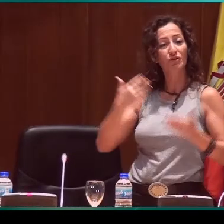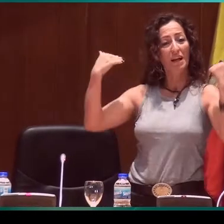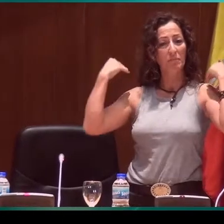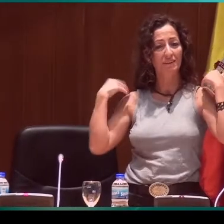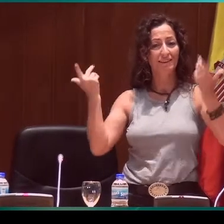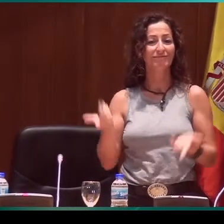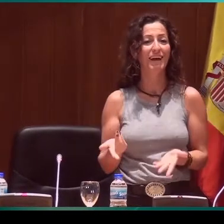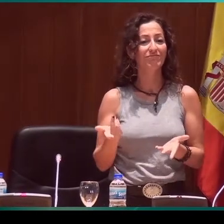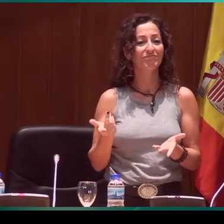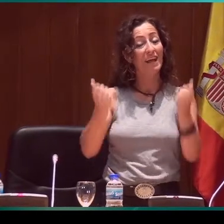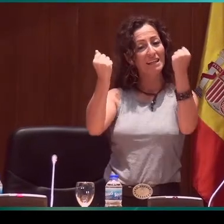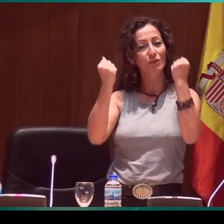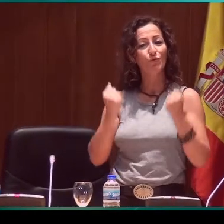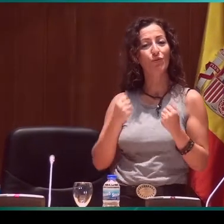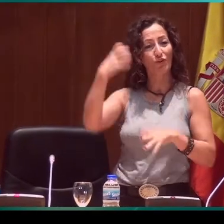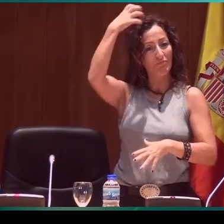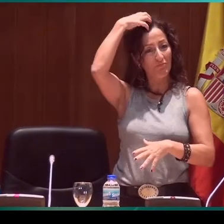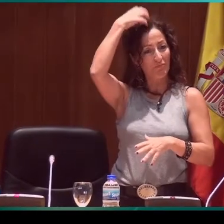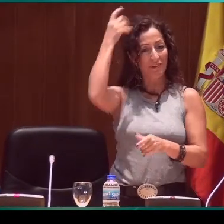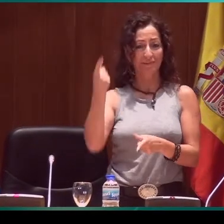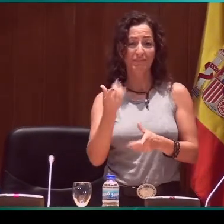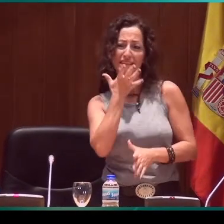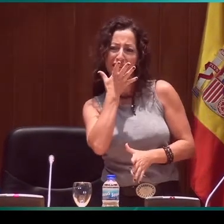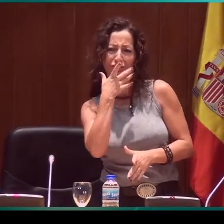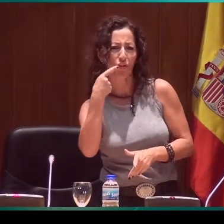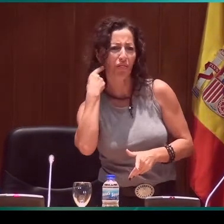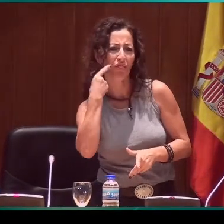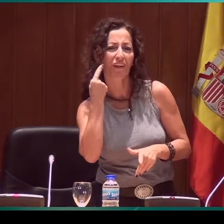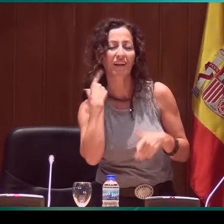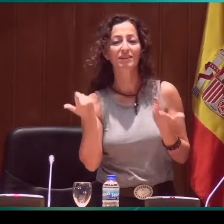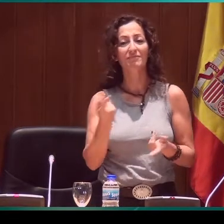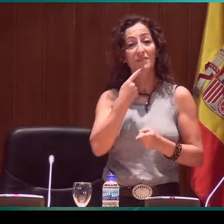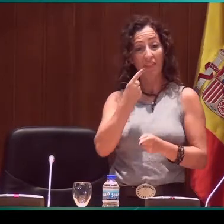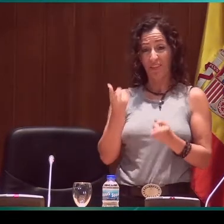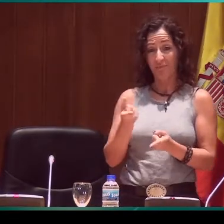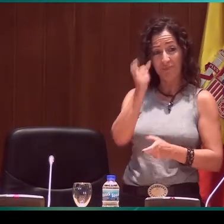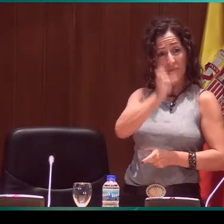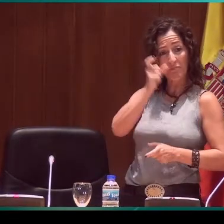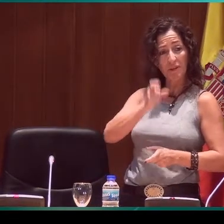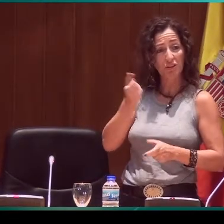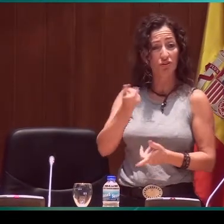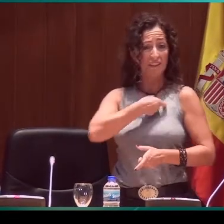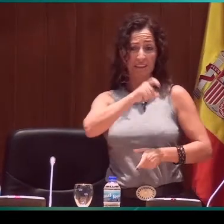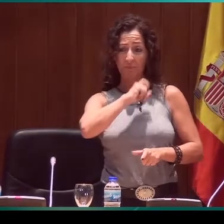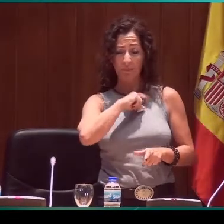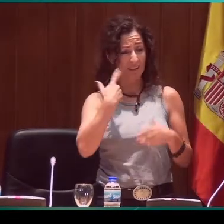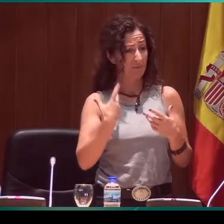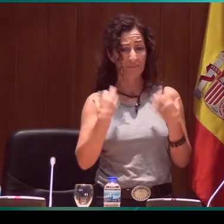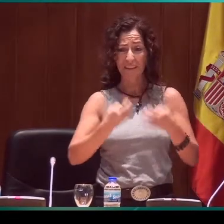Ayer, la persona Jesús Celaya del Real Patronato, sobre discapacidad, decía